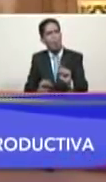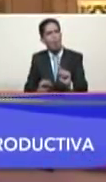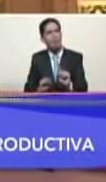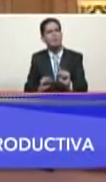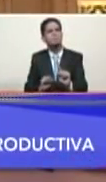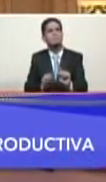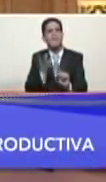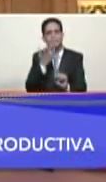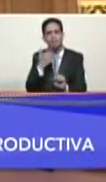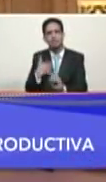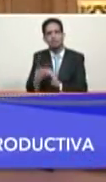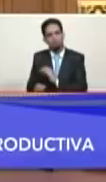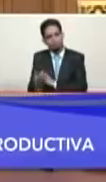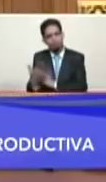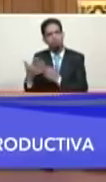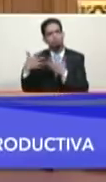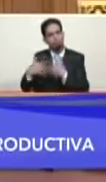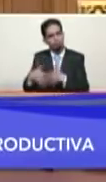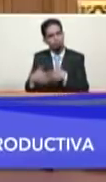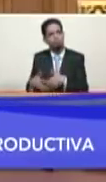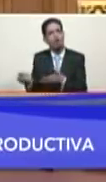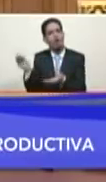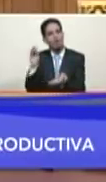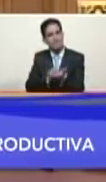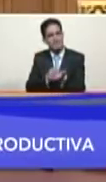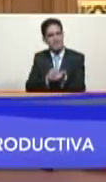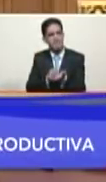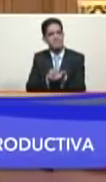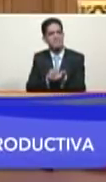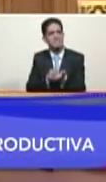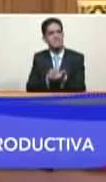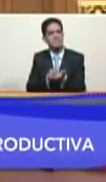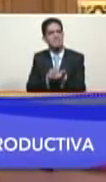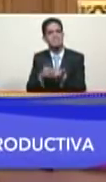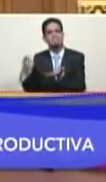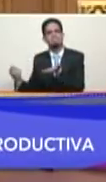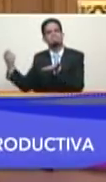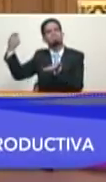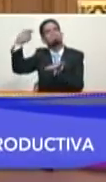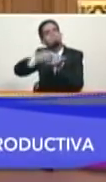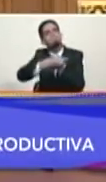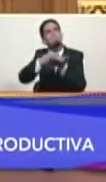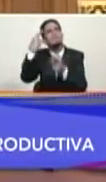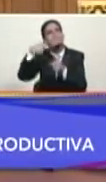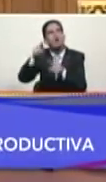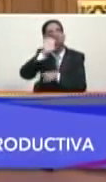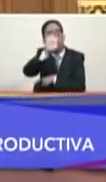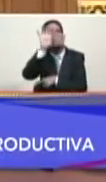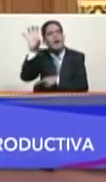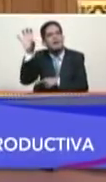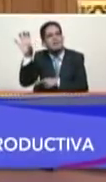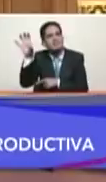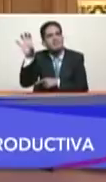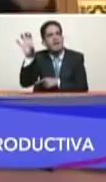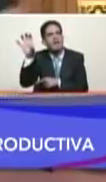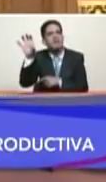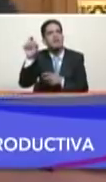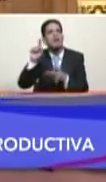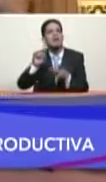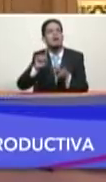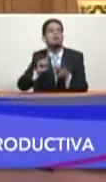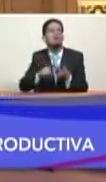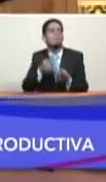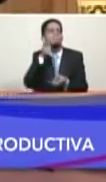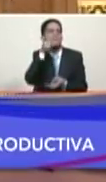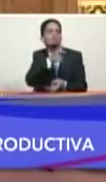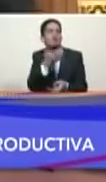Alcázar, Benalum, Bausilum, con capital mixto, inversiones y alianzas con empresarios de China,